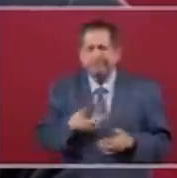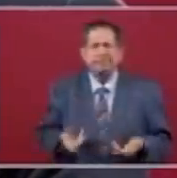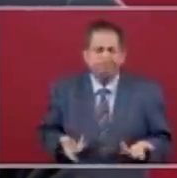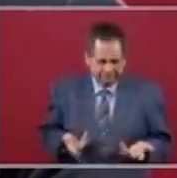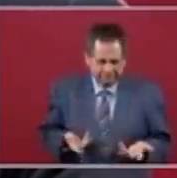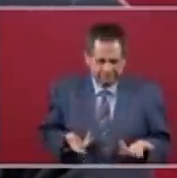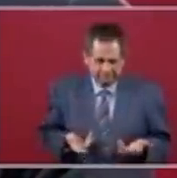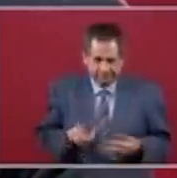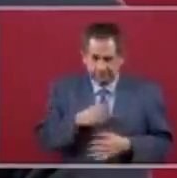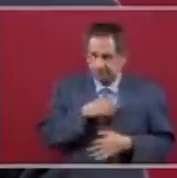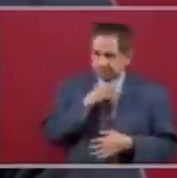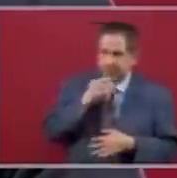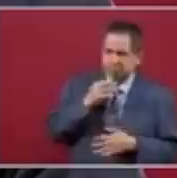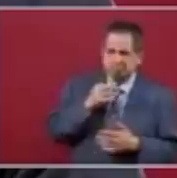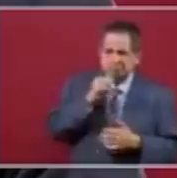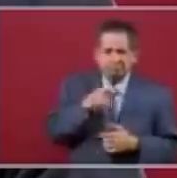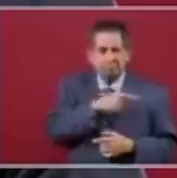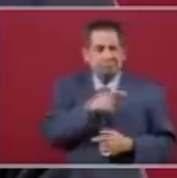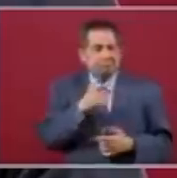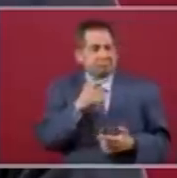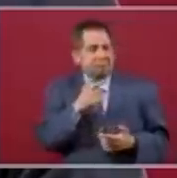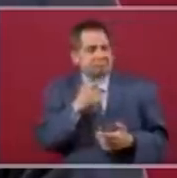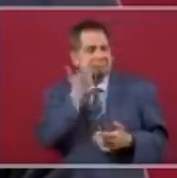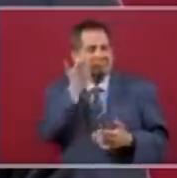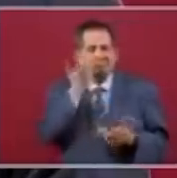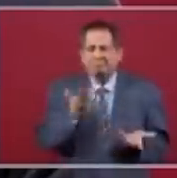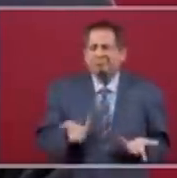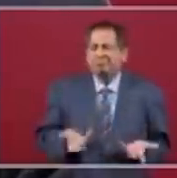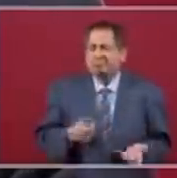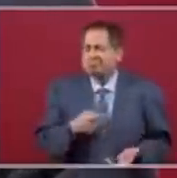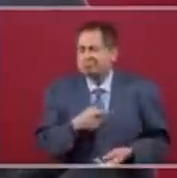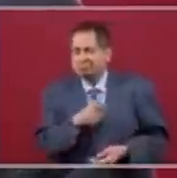han dicho absolutamente nada.